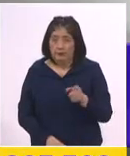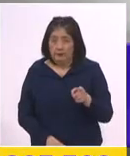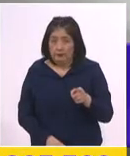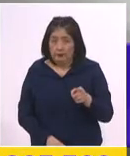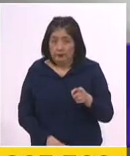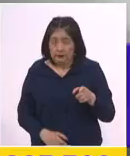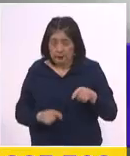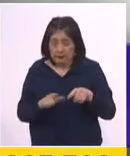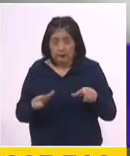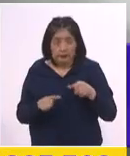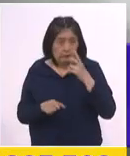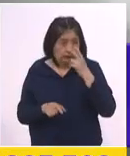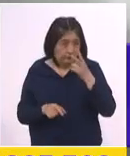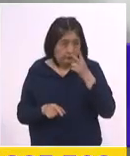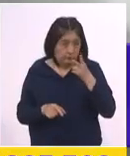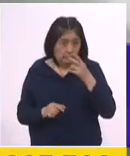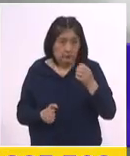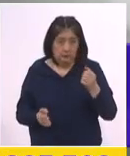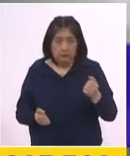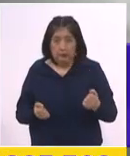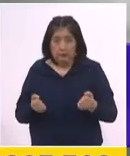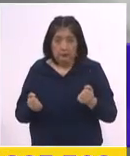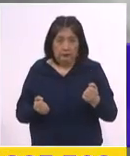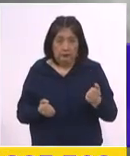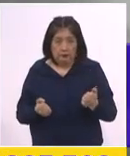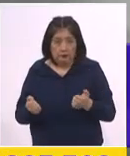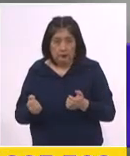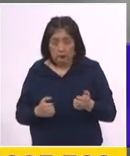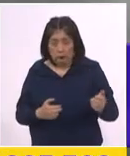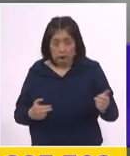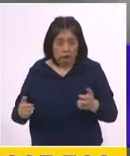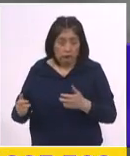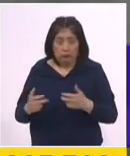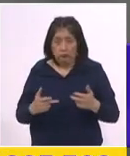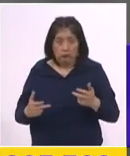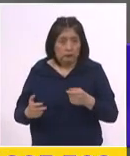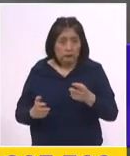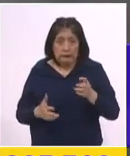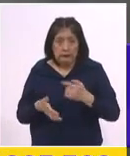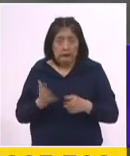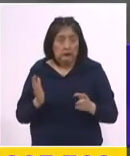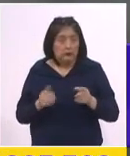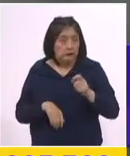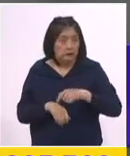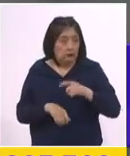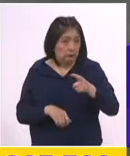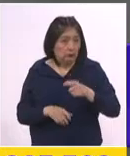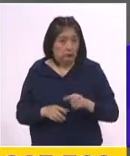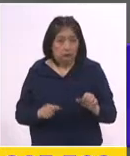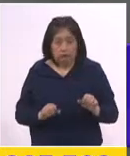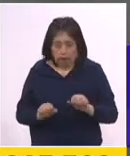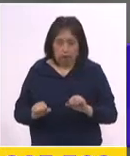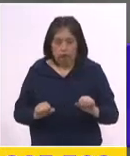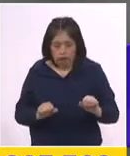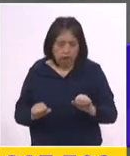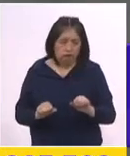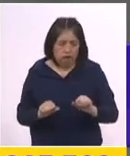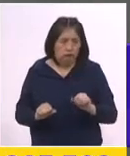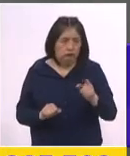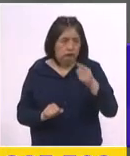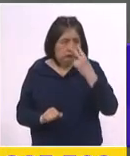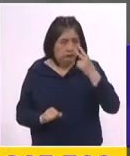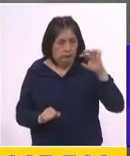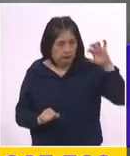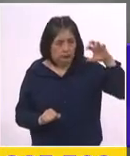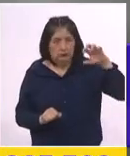Exactamente en ese punto se notó cuando varios vehículos iban de un lado a otro. De pronto, en ese preciso instante, todo tembló. Claramente las